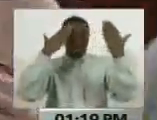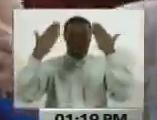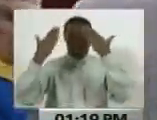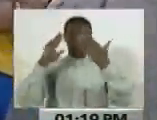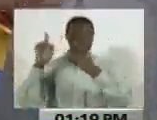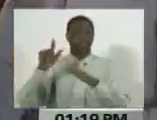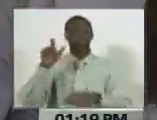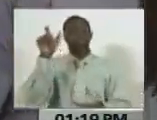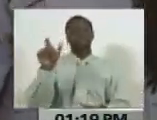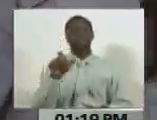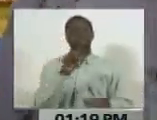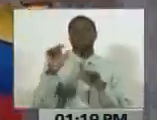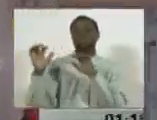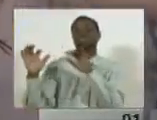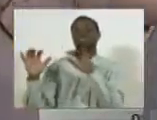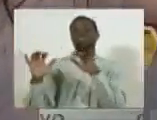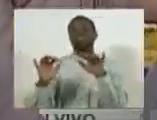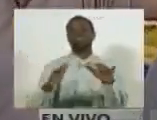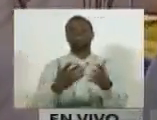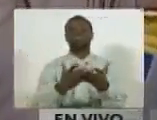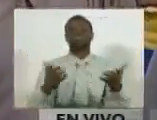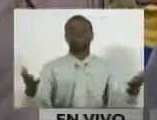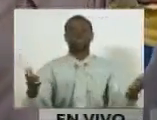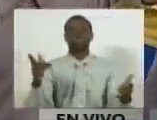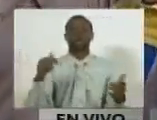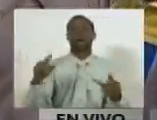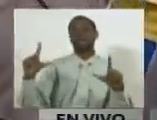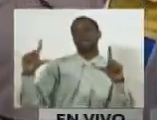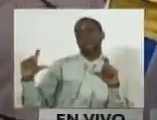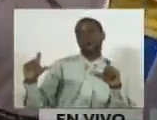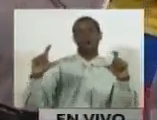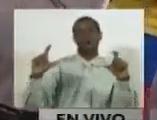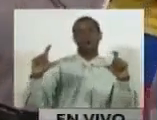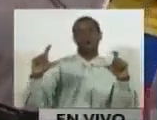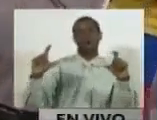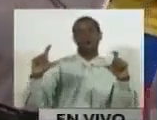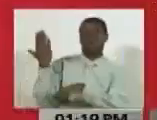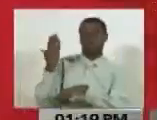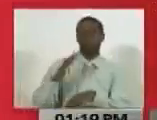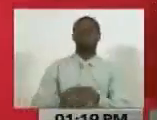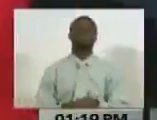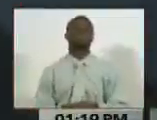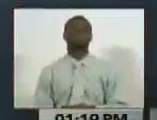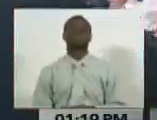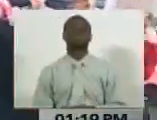a los presentes y comparte fotografías con los jóvenes estudiantes.